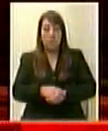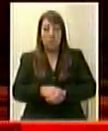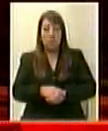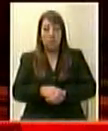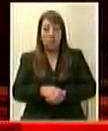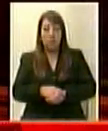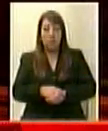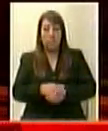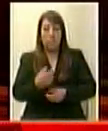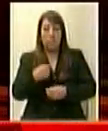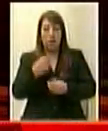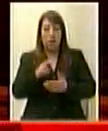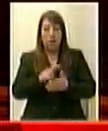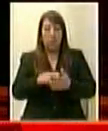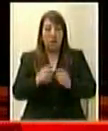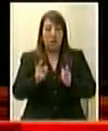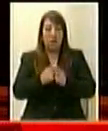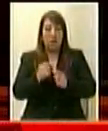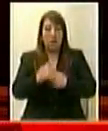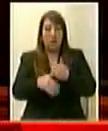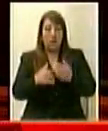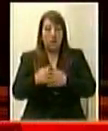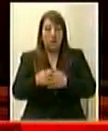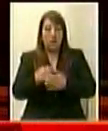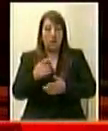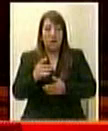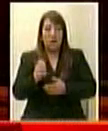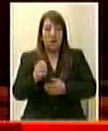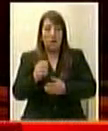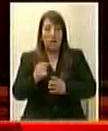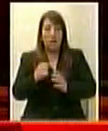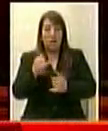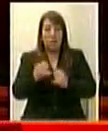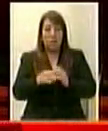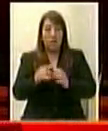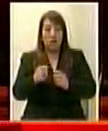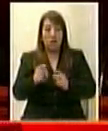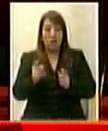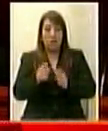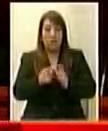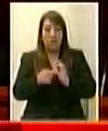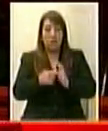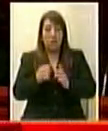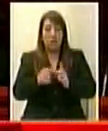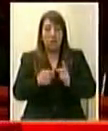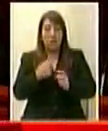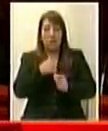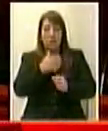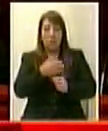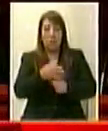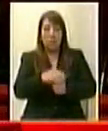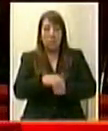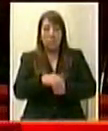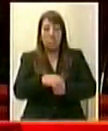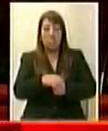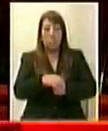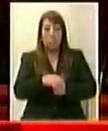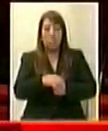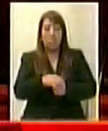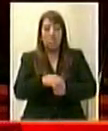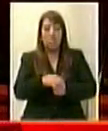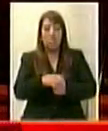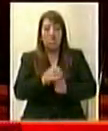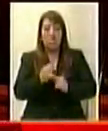voy a dar lectura brevemente, el proceso de determinación e identificación de los beneficiarios concluirá